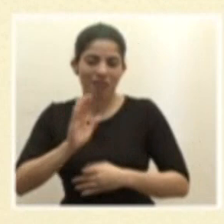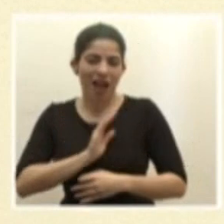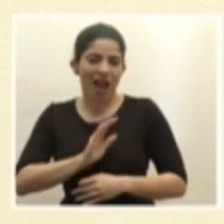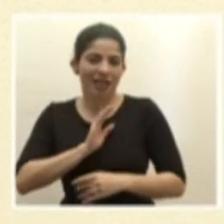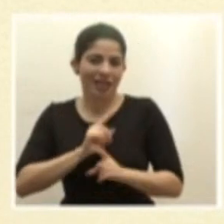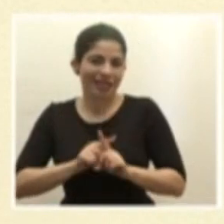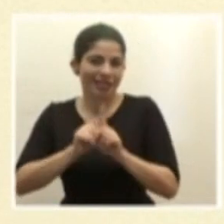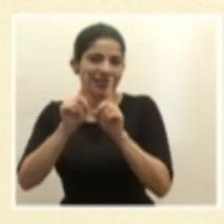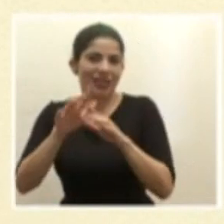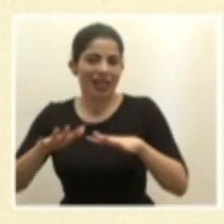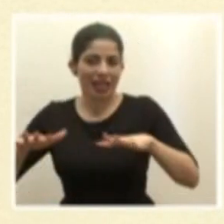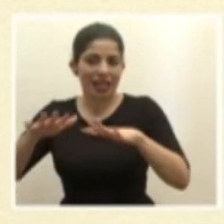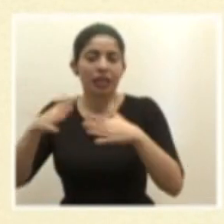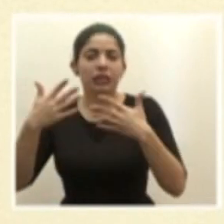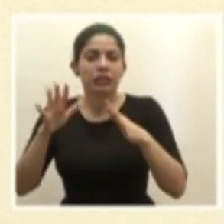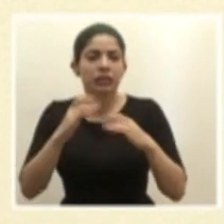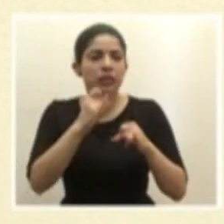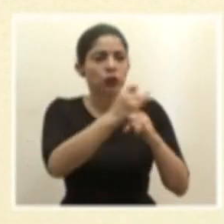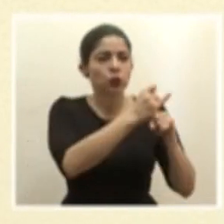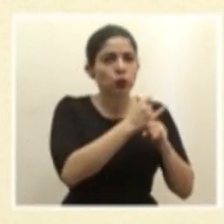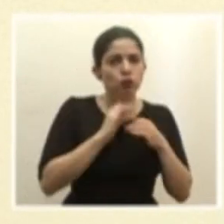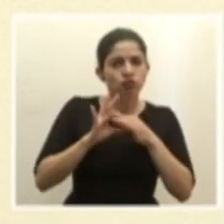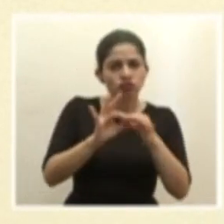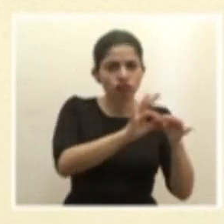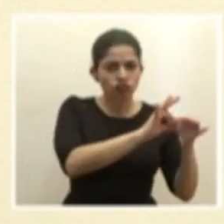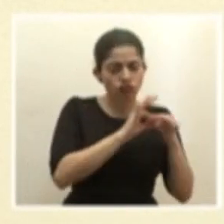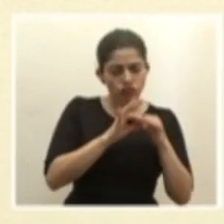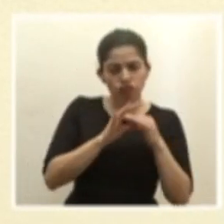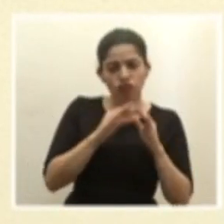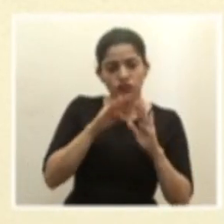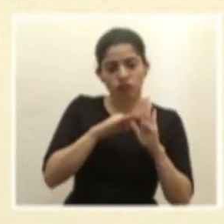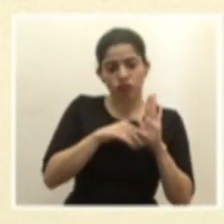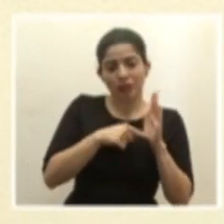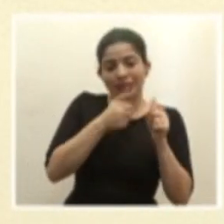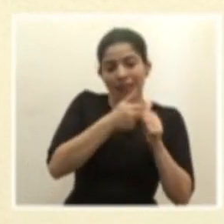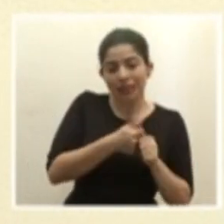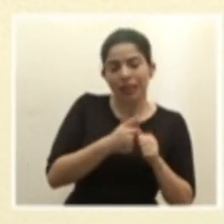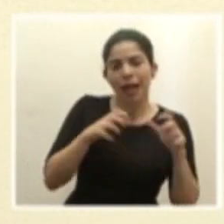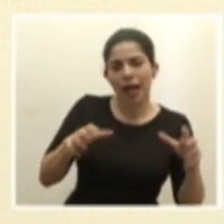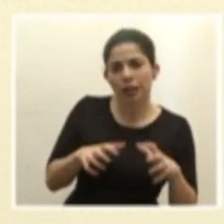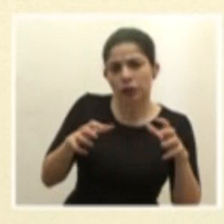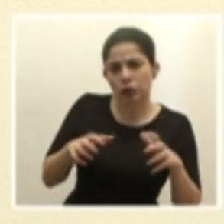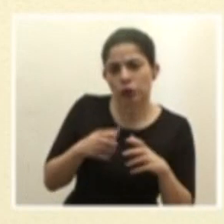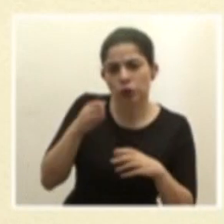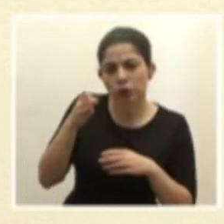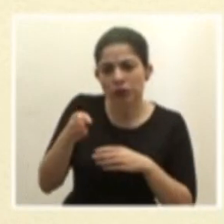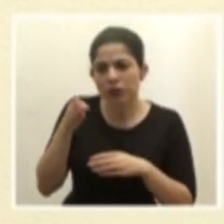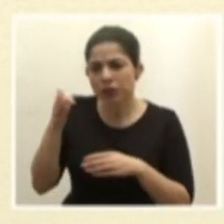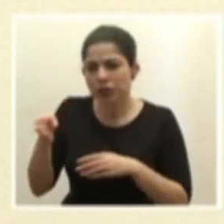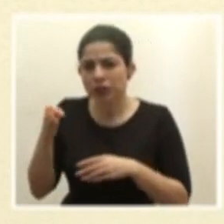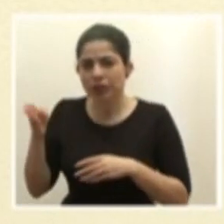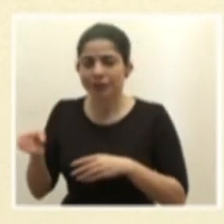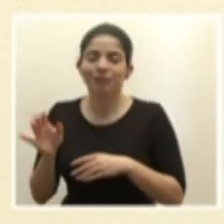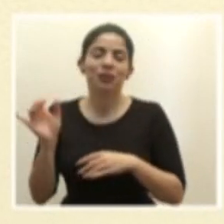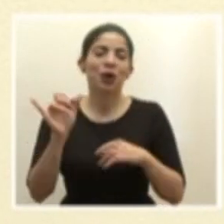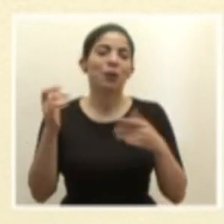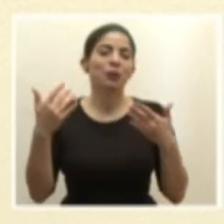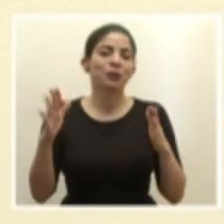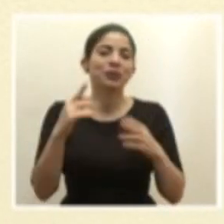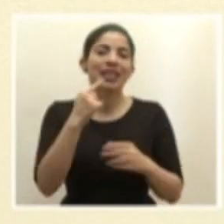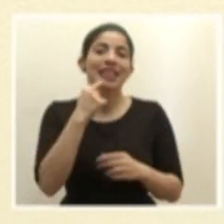coordinando con otras instituciones y a la luz de ese protocolo hemos ido tomando acciones. Claro que son, como